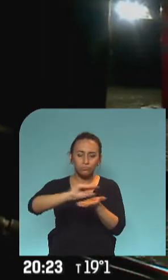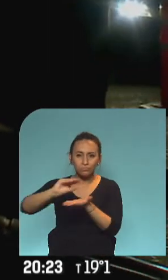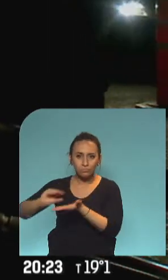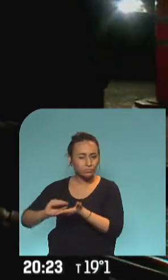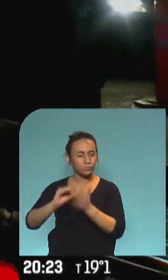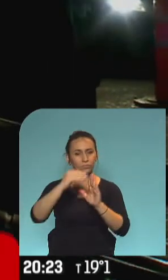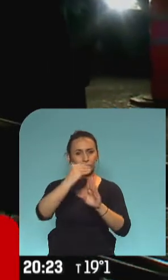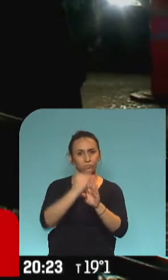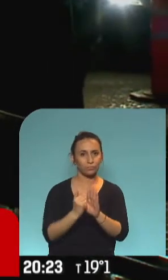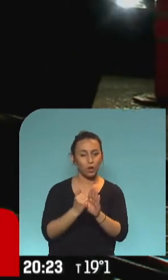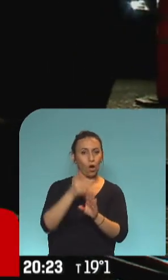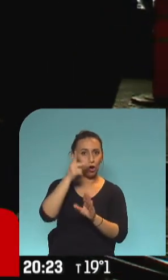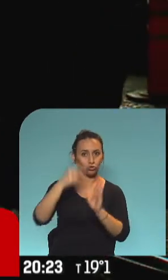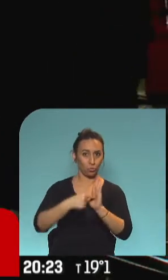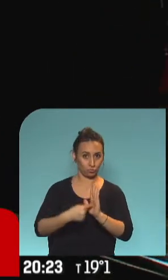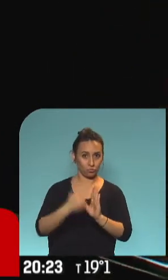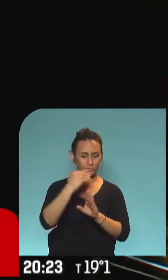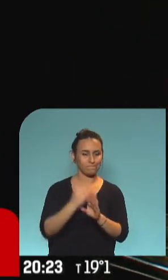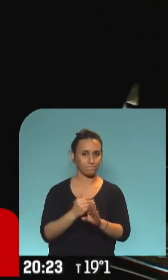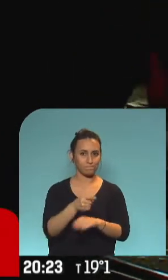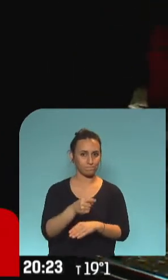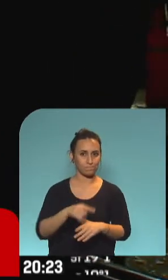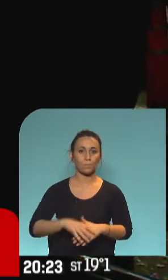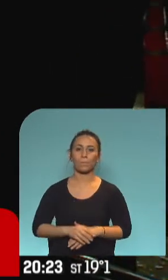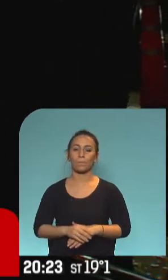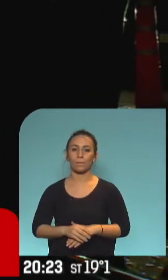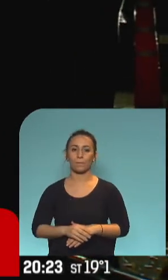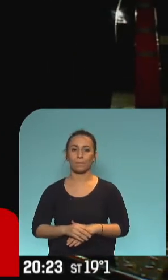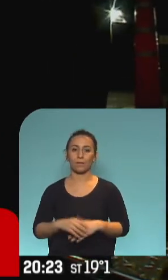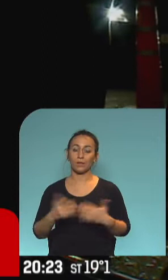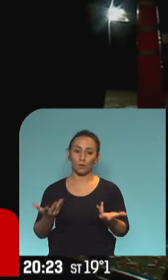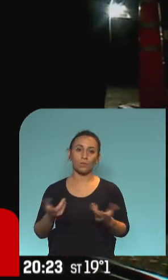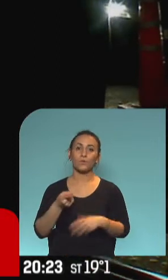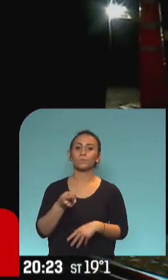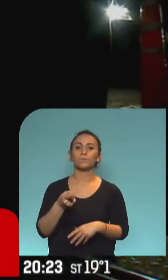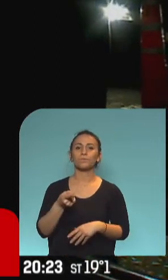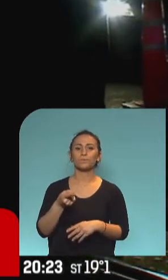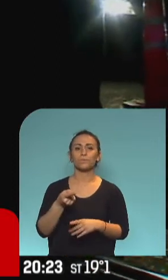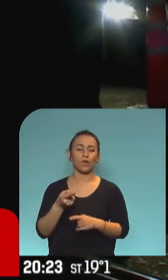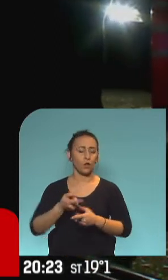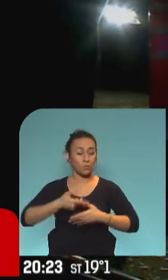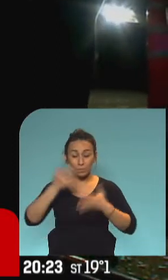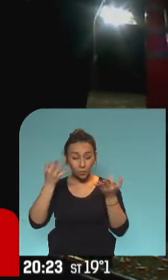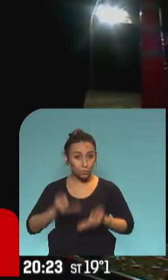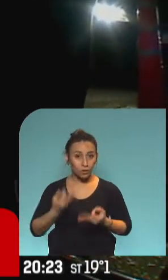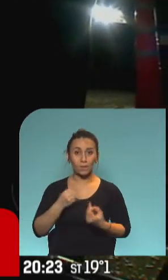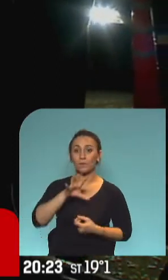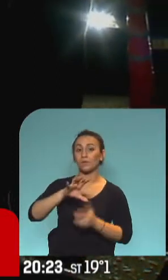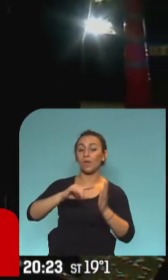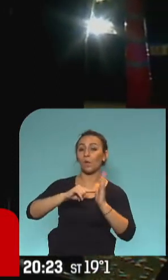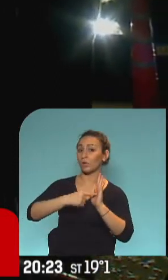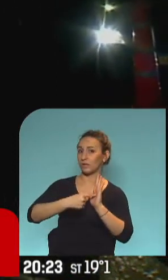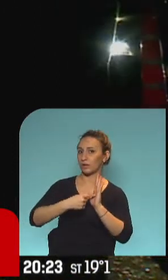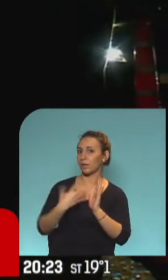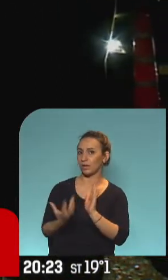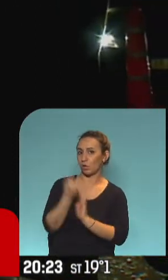alcanzar a solucionar gran parte de este problema. Lógicamente, lo justo sería que la provincia de Buenos Aires recupere